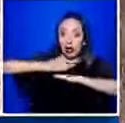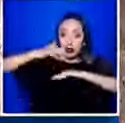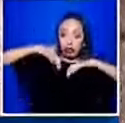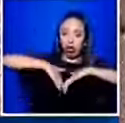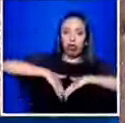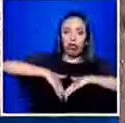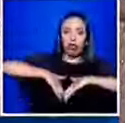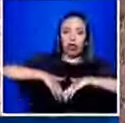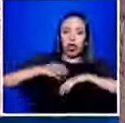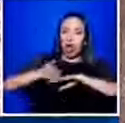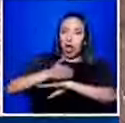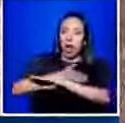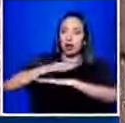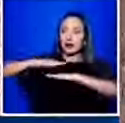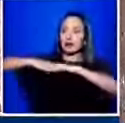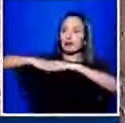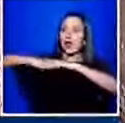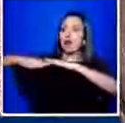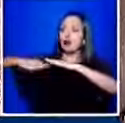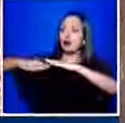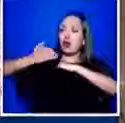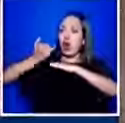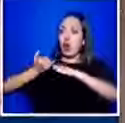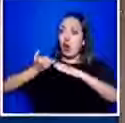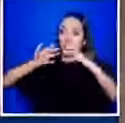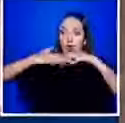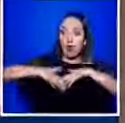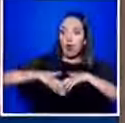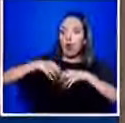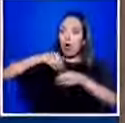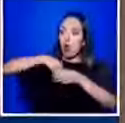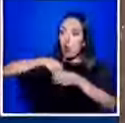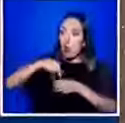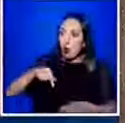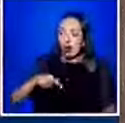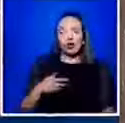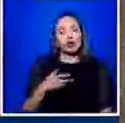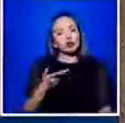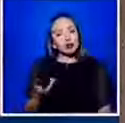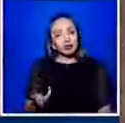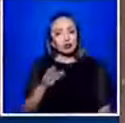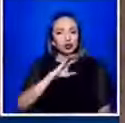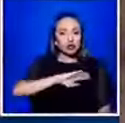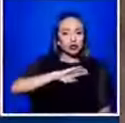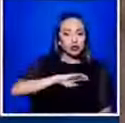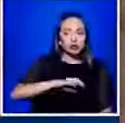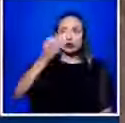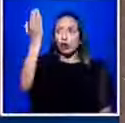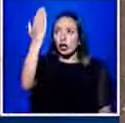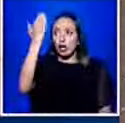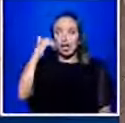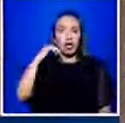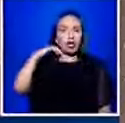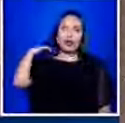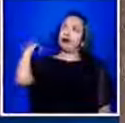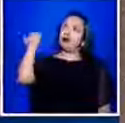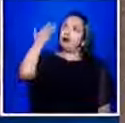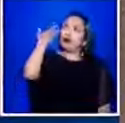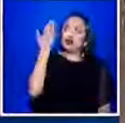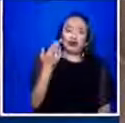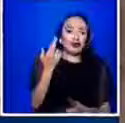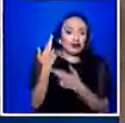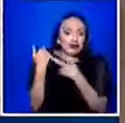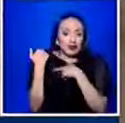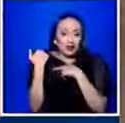cuánta diferencia hay ahorita hecho ese hueco. Entonces, que haga conciencia a las personas, el municipio, el alcalde, al que